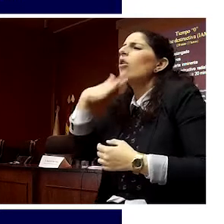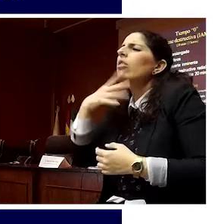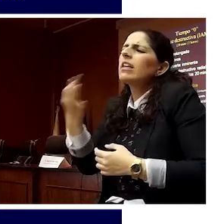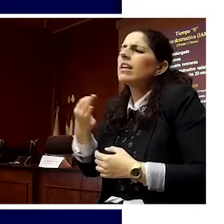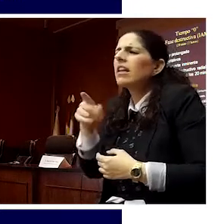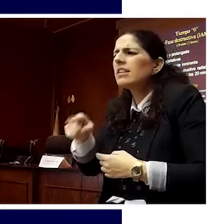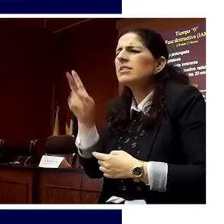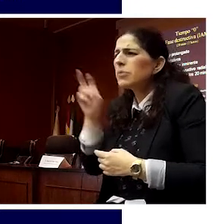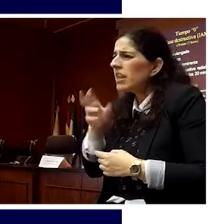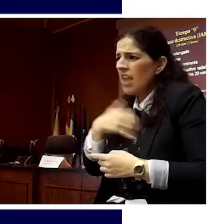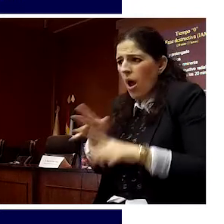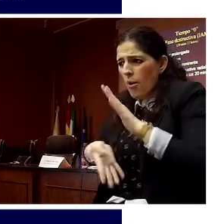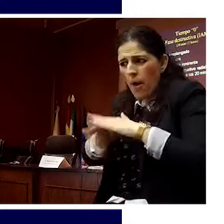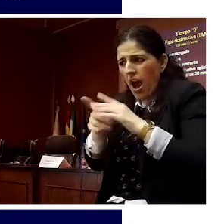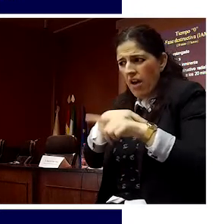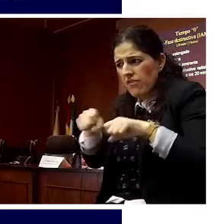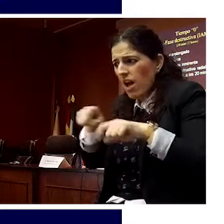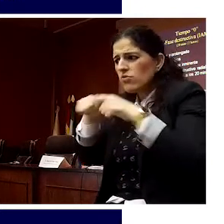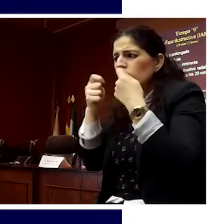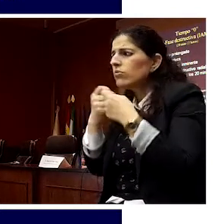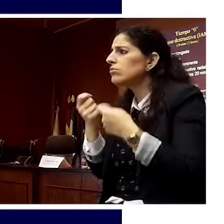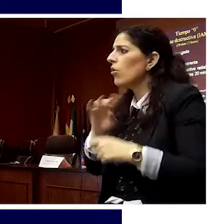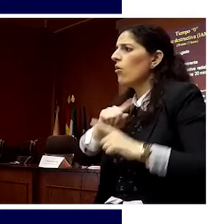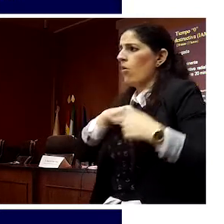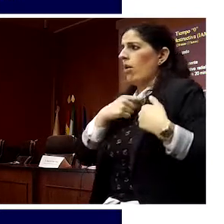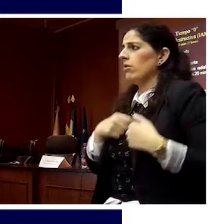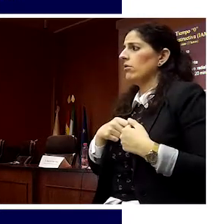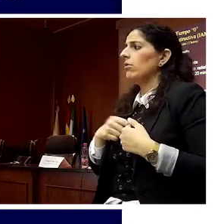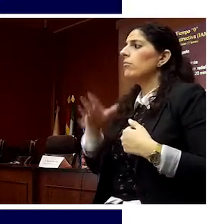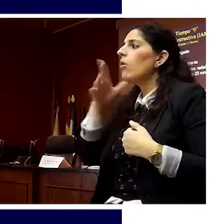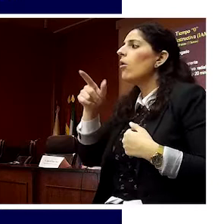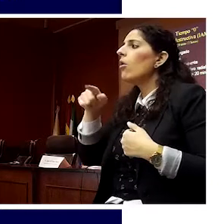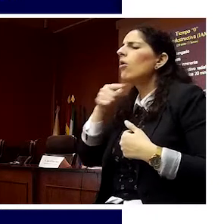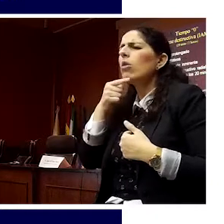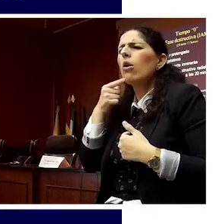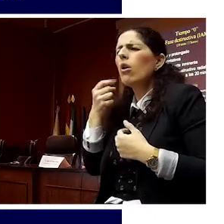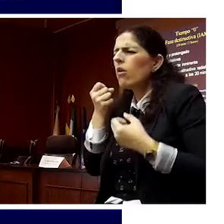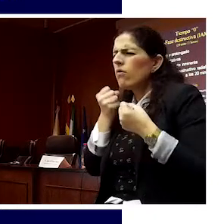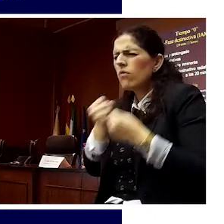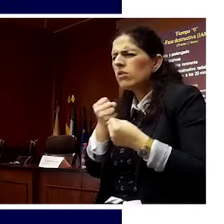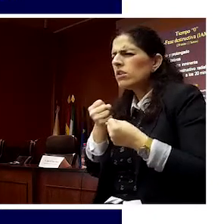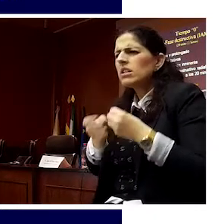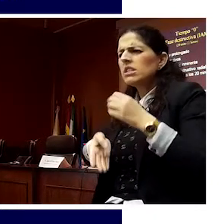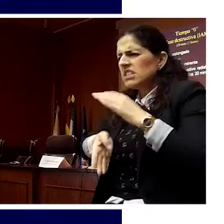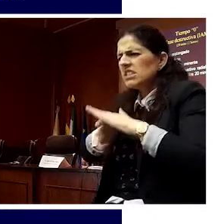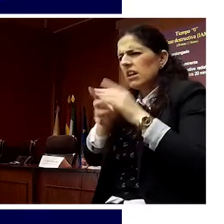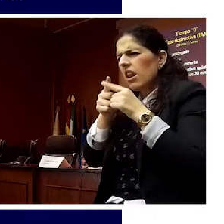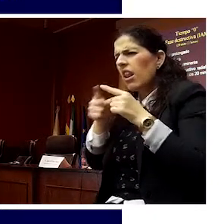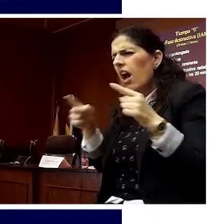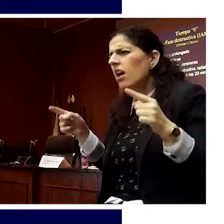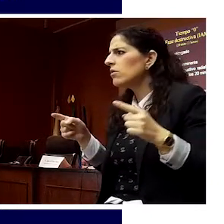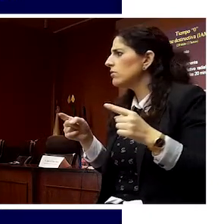este inicio de la fase destructiva? Pues por un dolor intenso y prolongado,